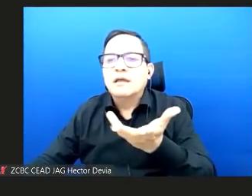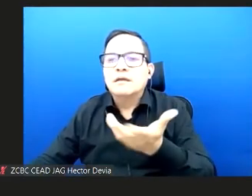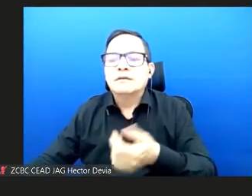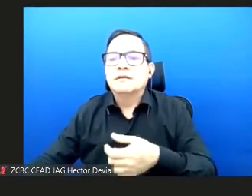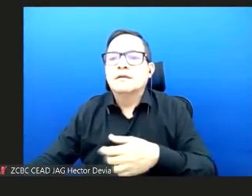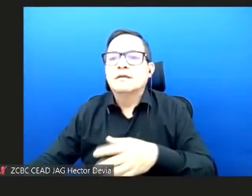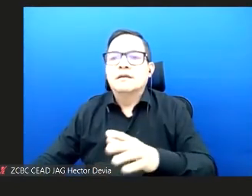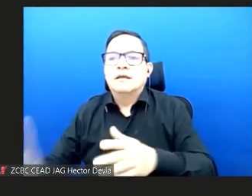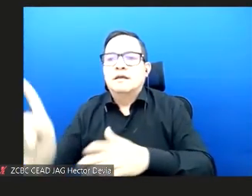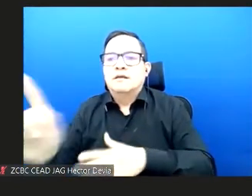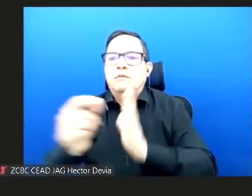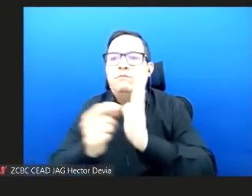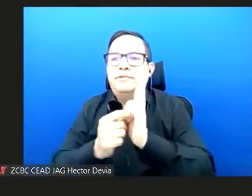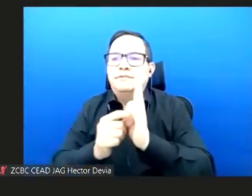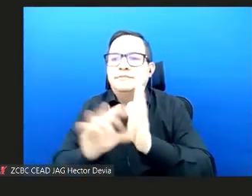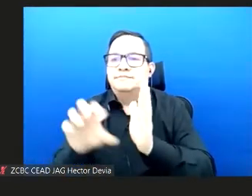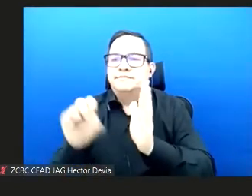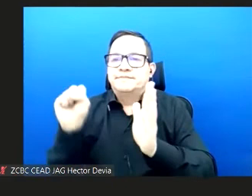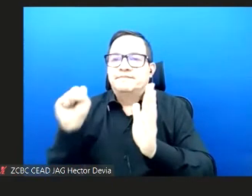saco mi puntero.